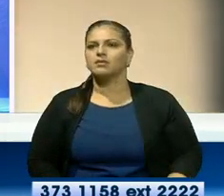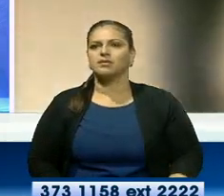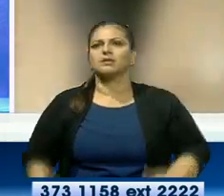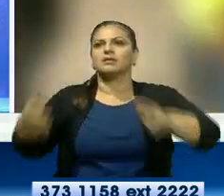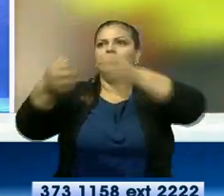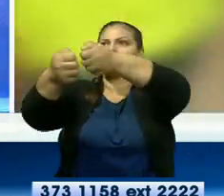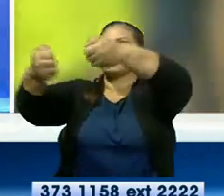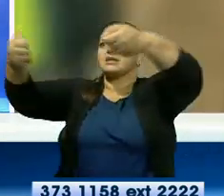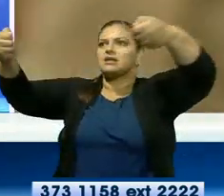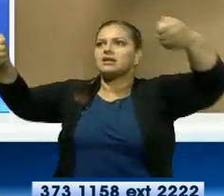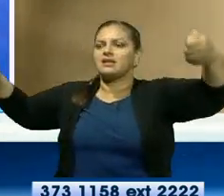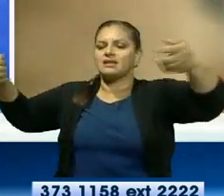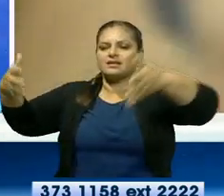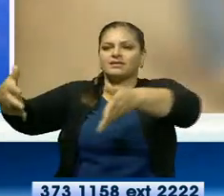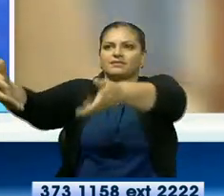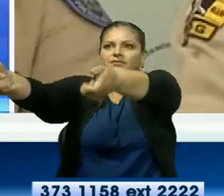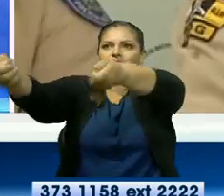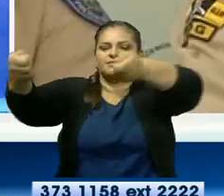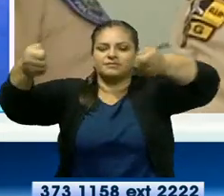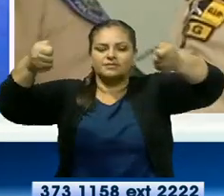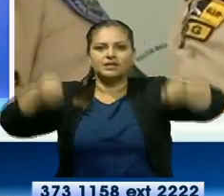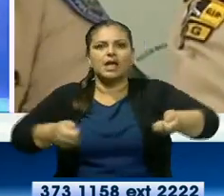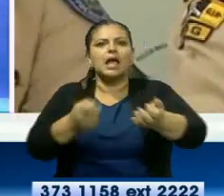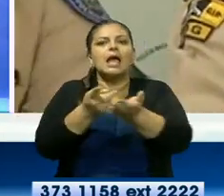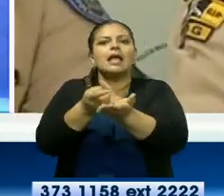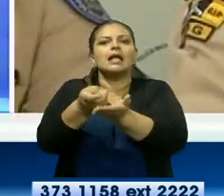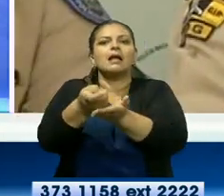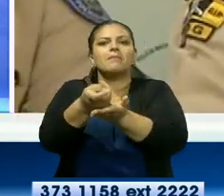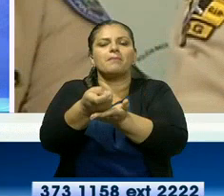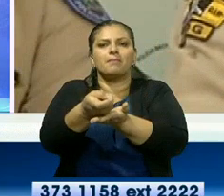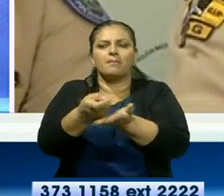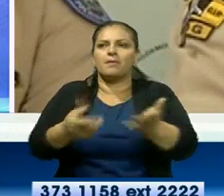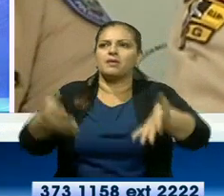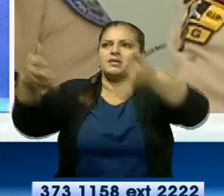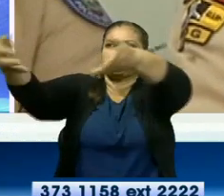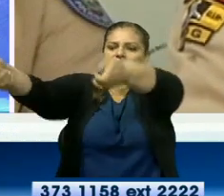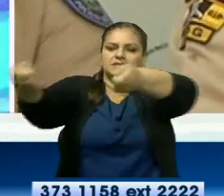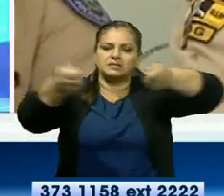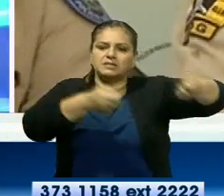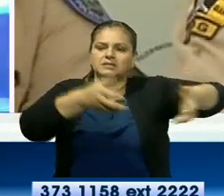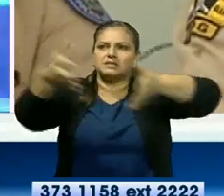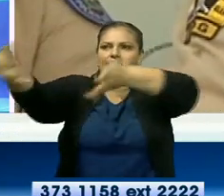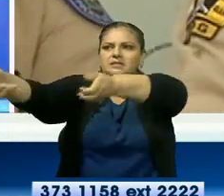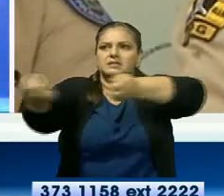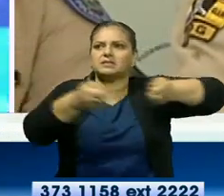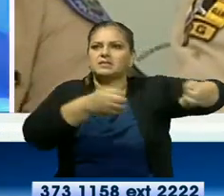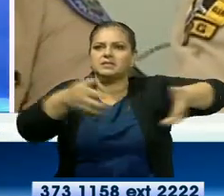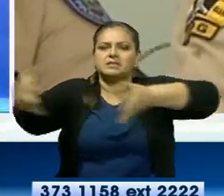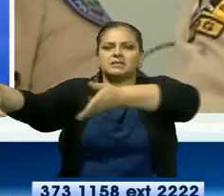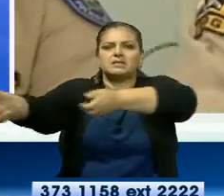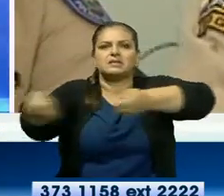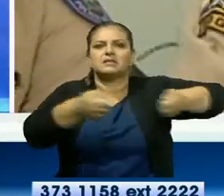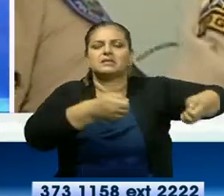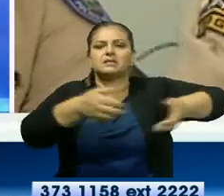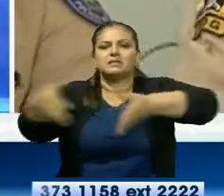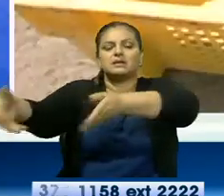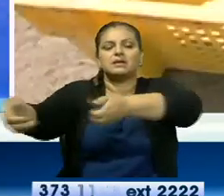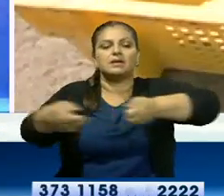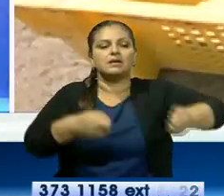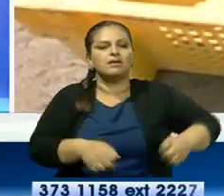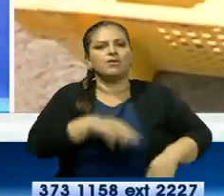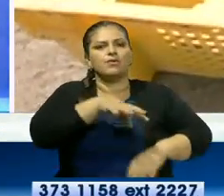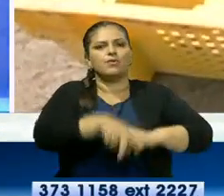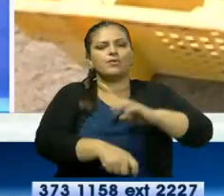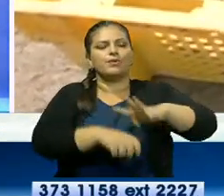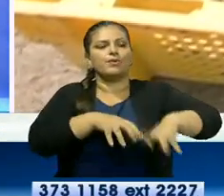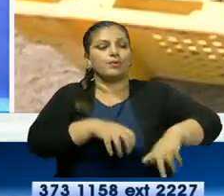los camiones y luego de eso trasladar la mercadería, que son todos los camarones, a otro tercer camión. Se